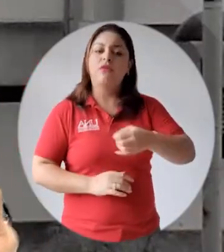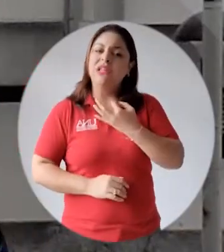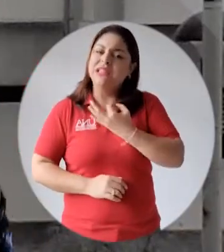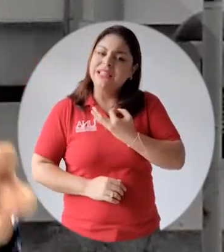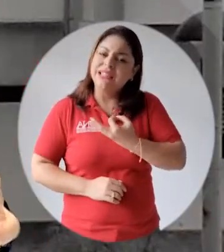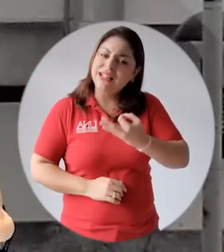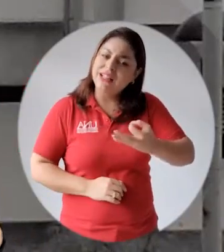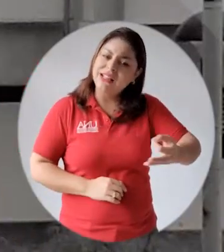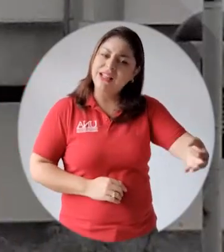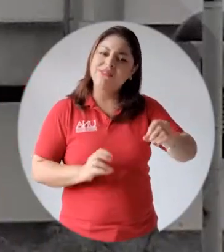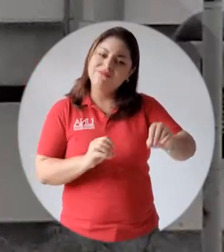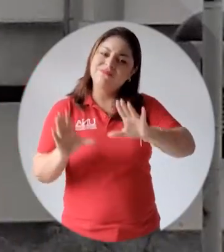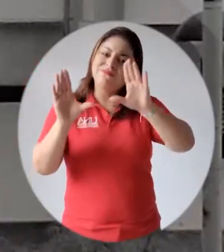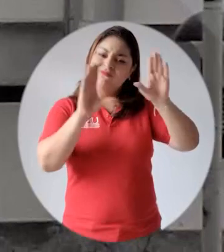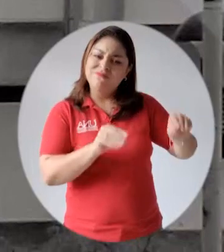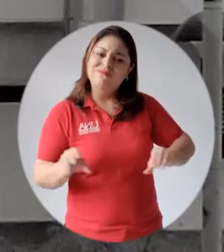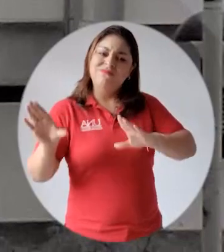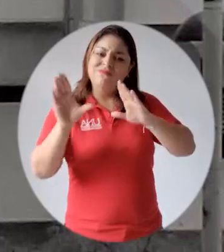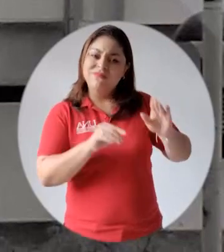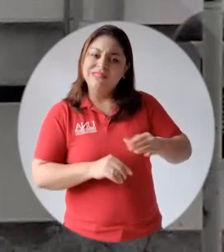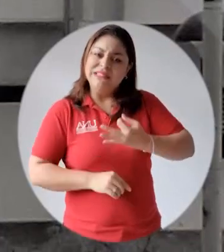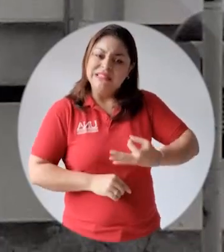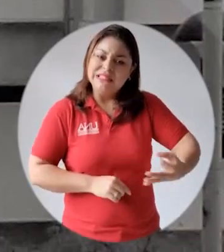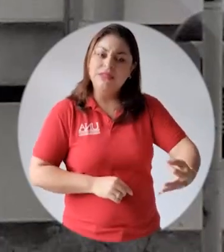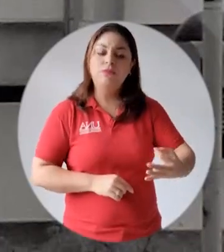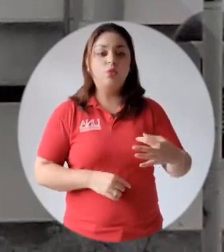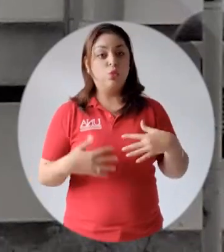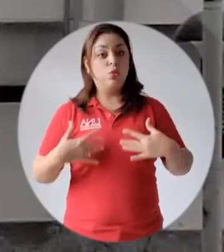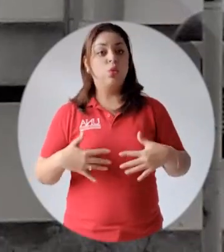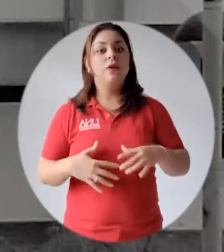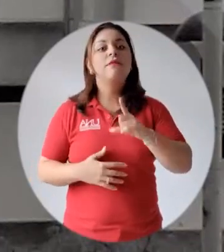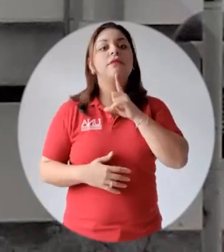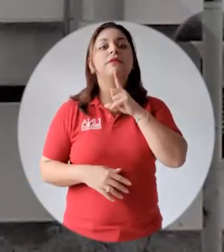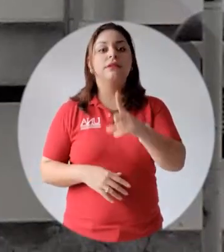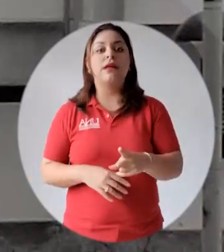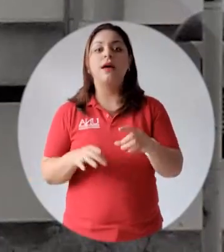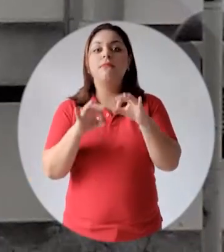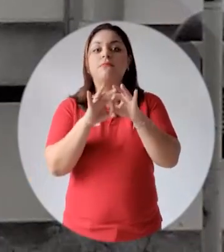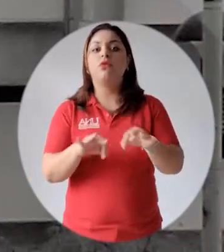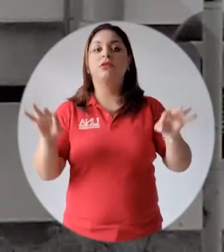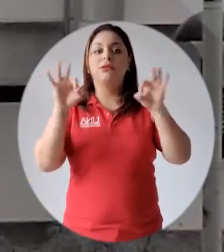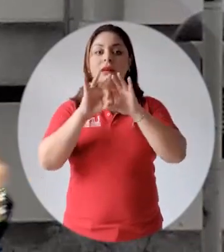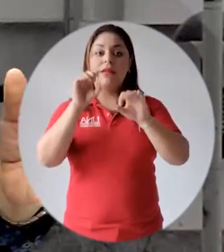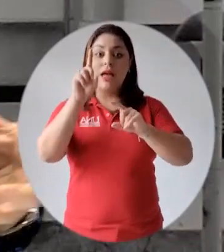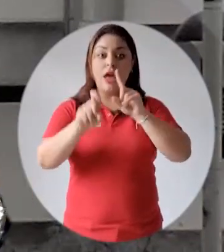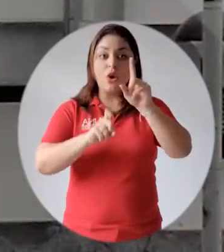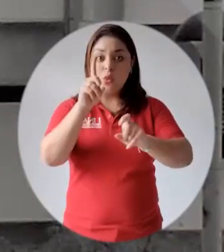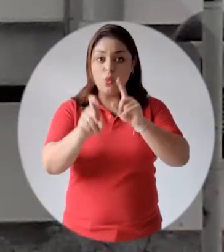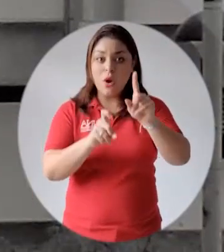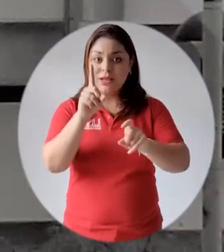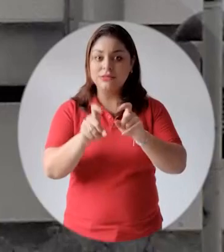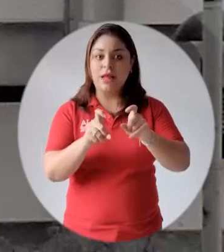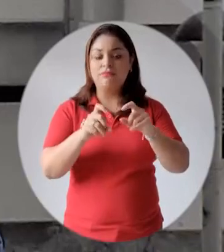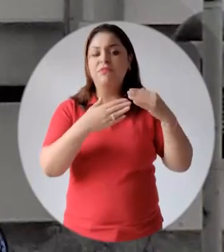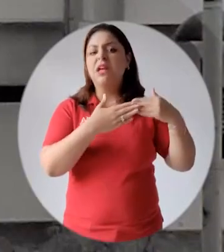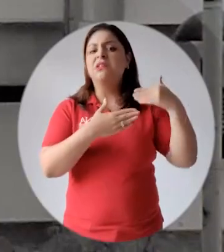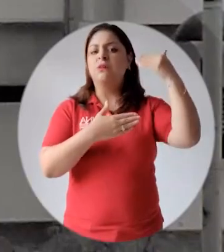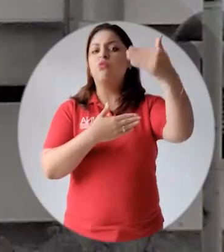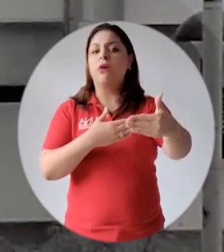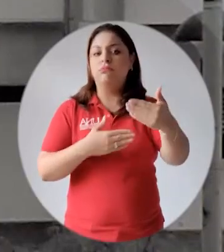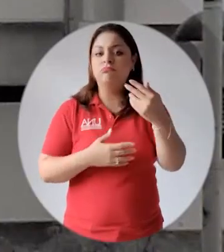Sí. Es que el tema del cuidado, ya que porque si lo vemos, todas esas actividades, de alguna manera, las personas